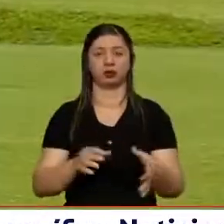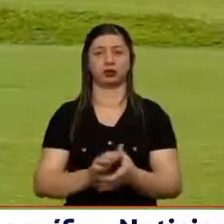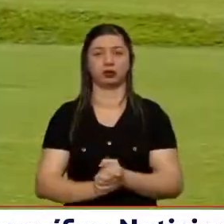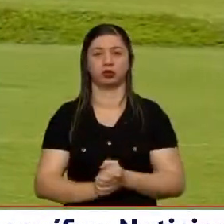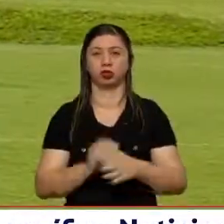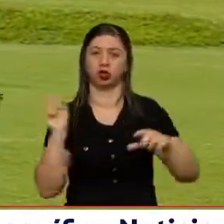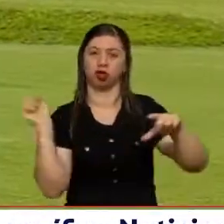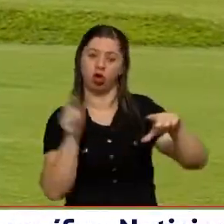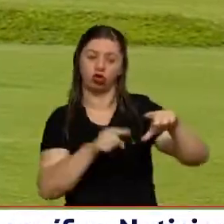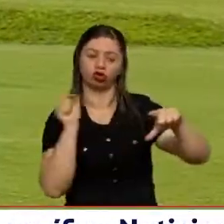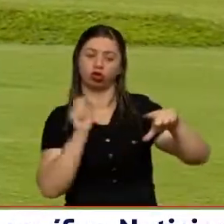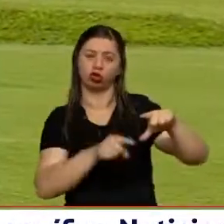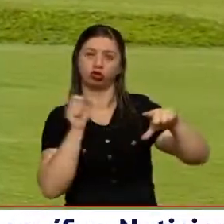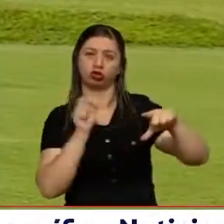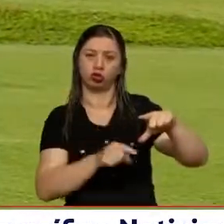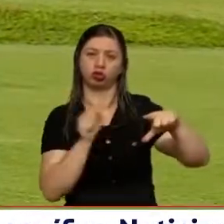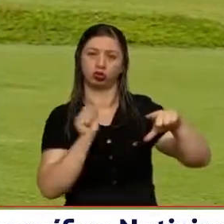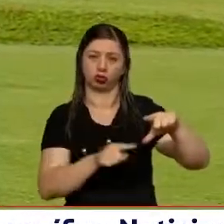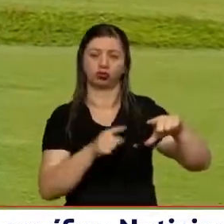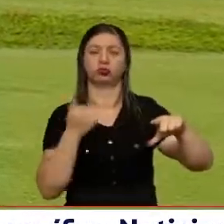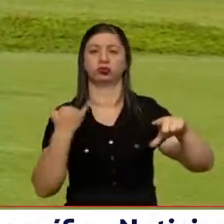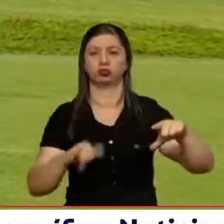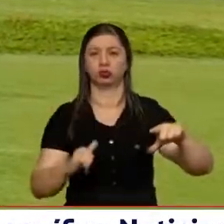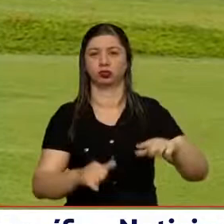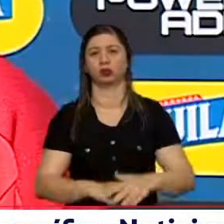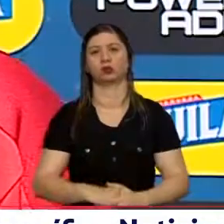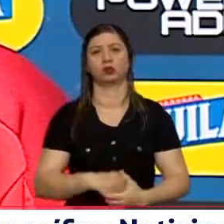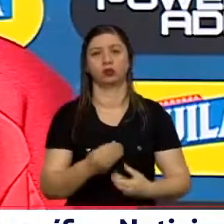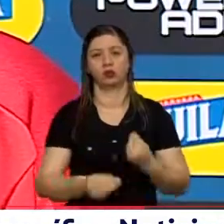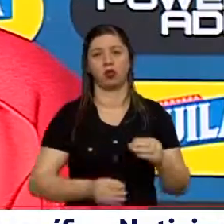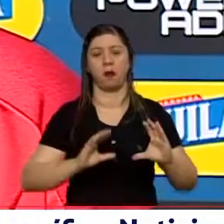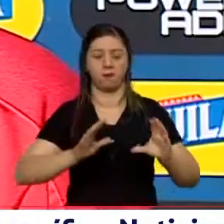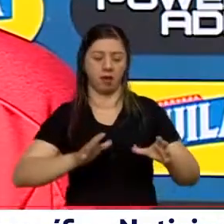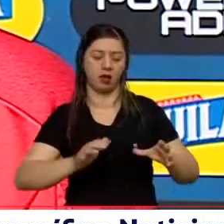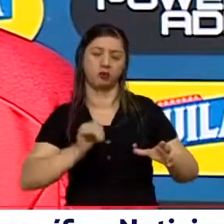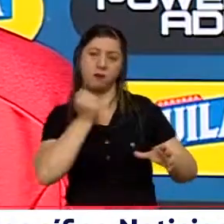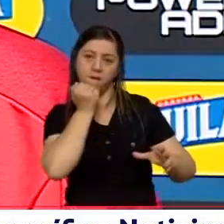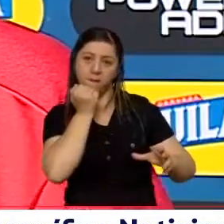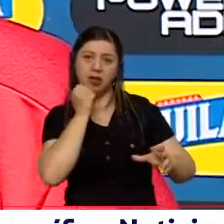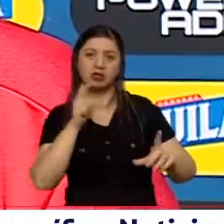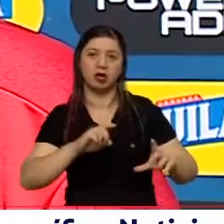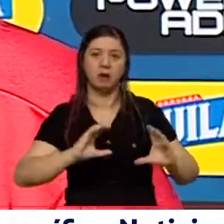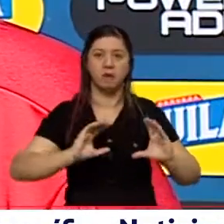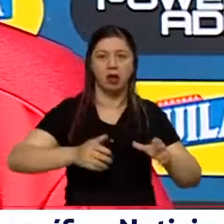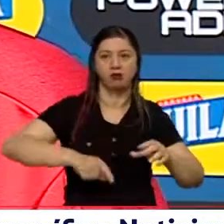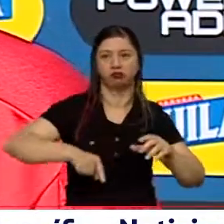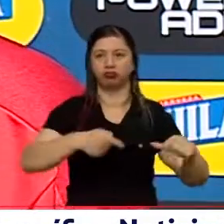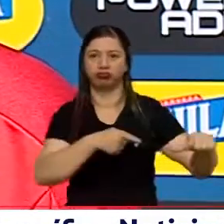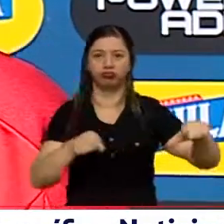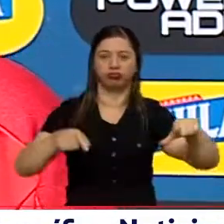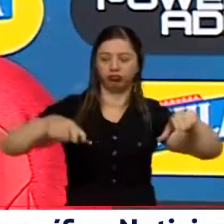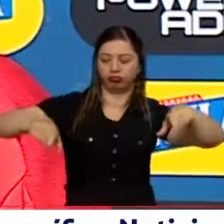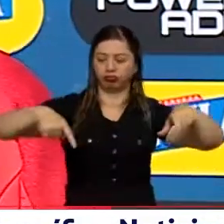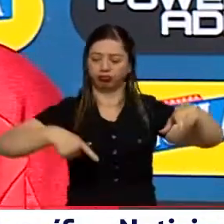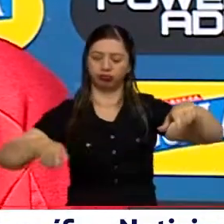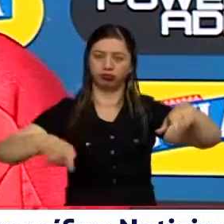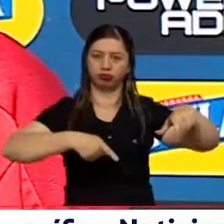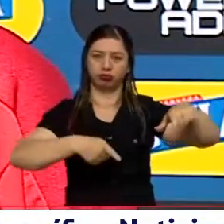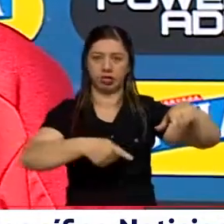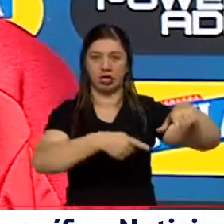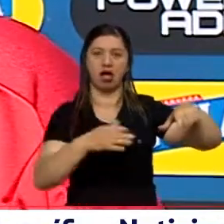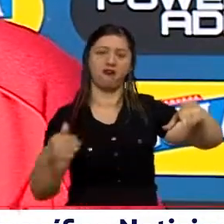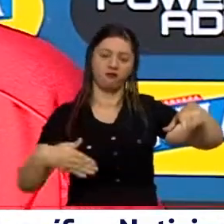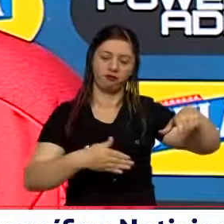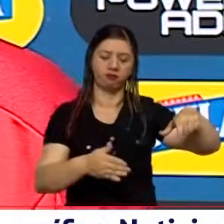hicimos goles por pelotas quietas y también jugadas por pasillo, y es